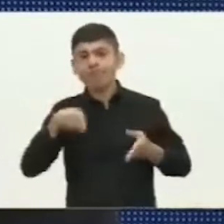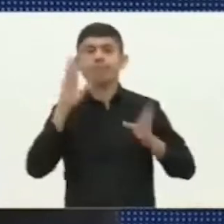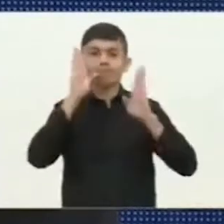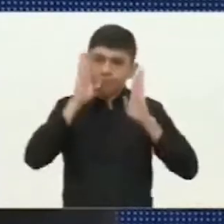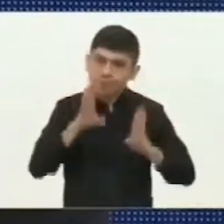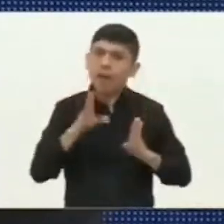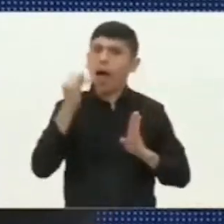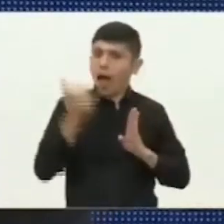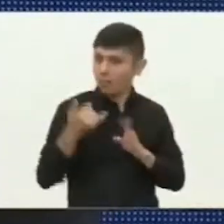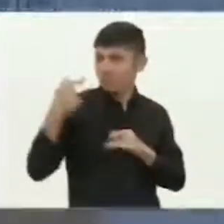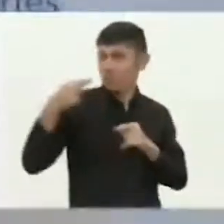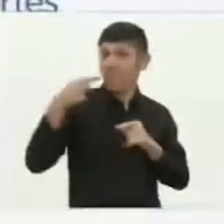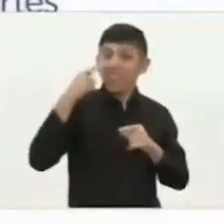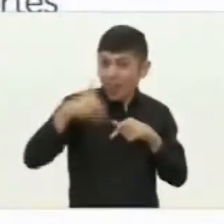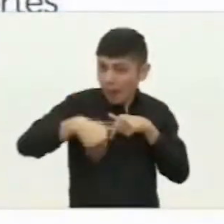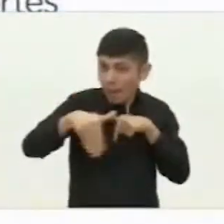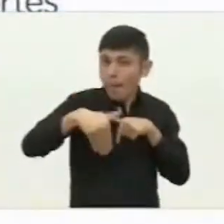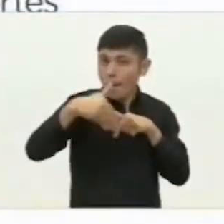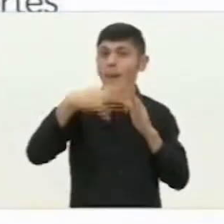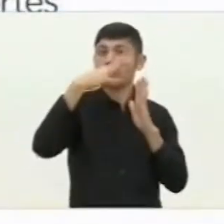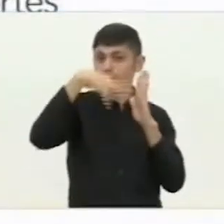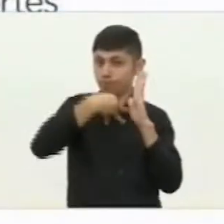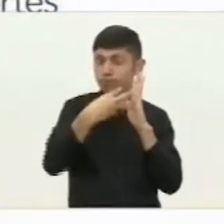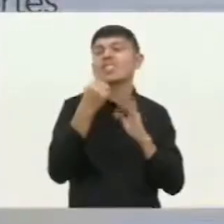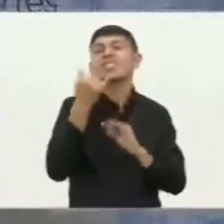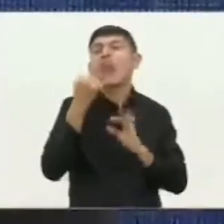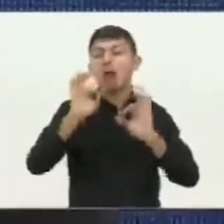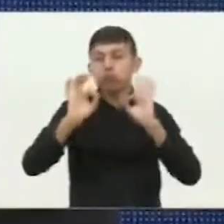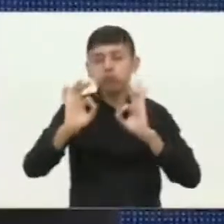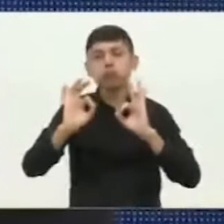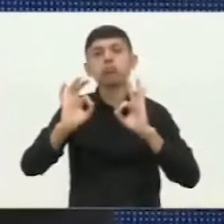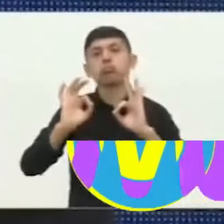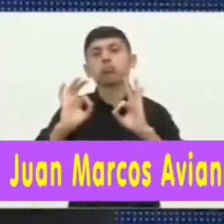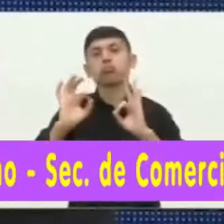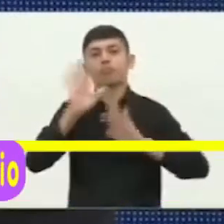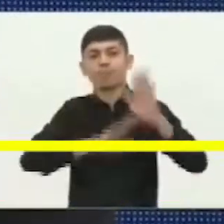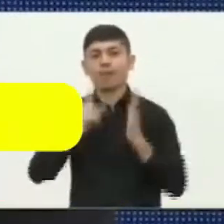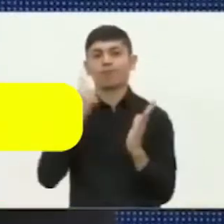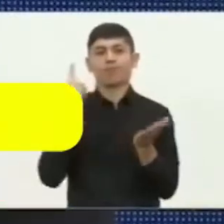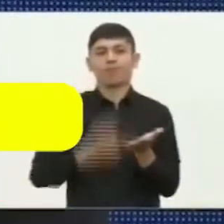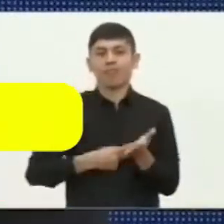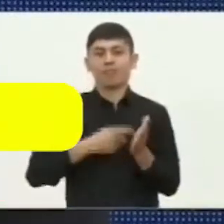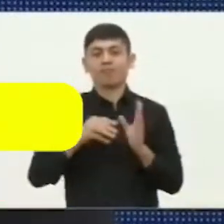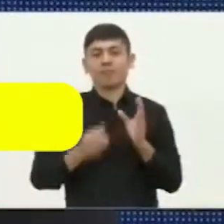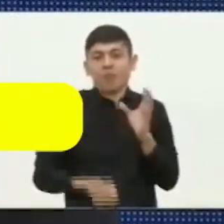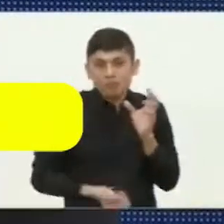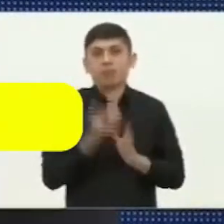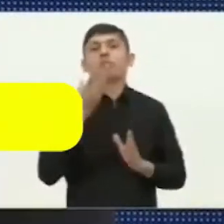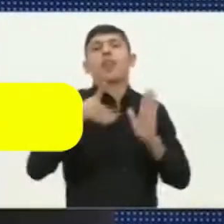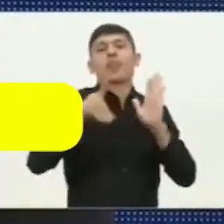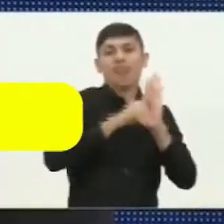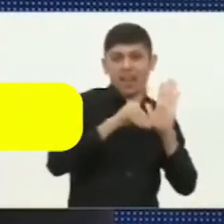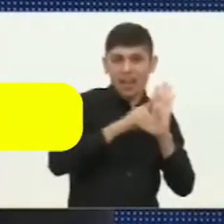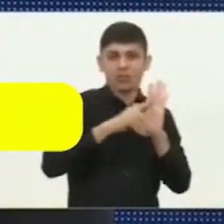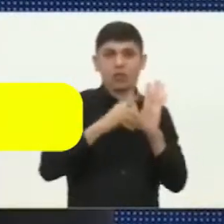disponer a partir de los próximos días, cuando ya esté instrumentado el decreto que va a crear este programa de